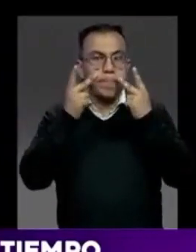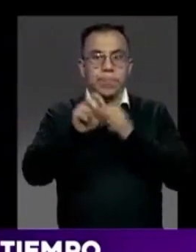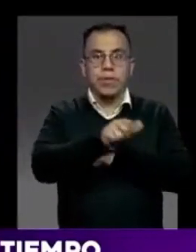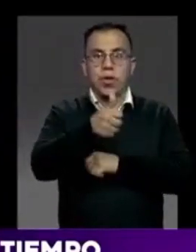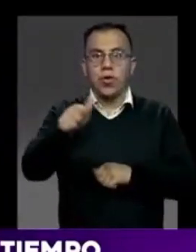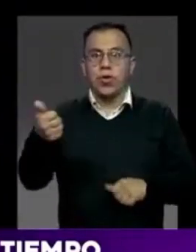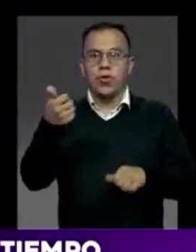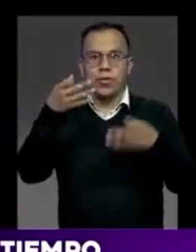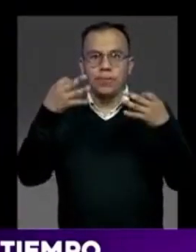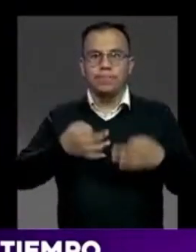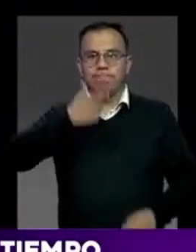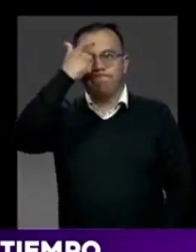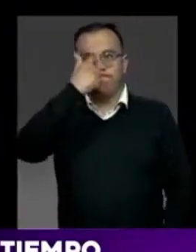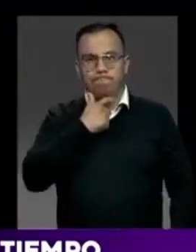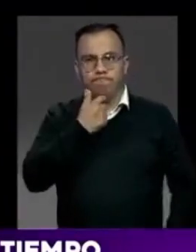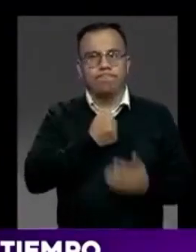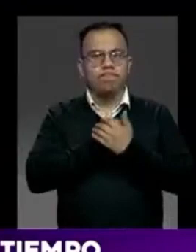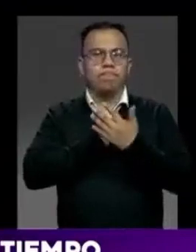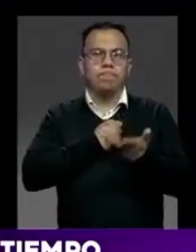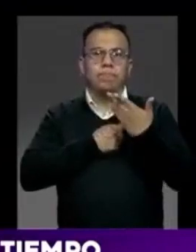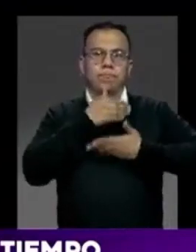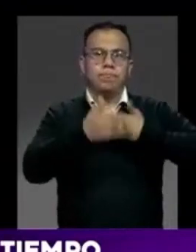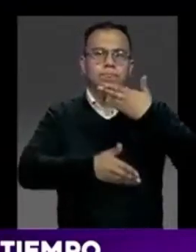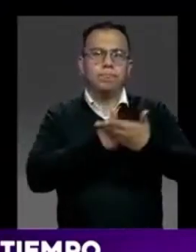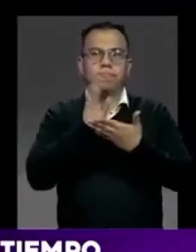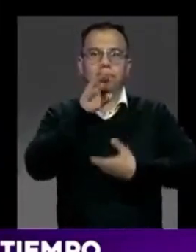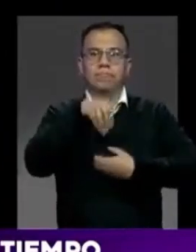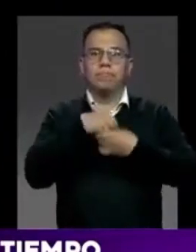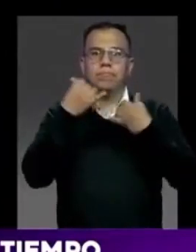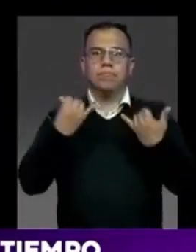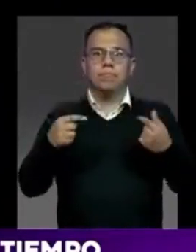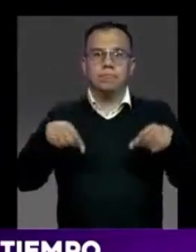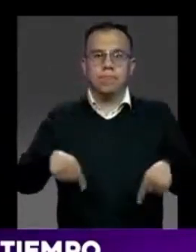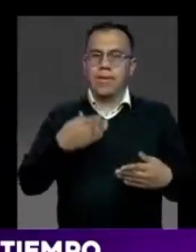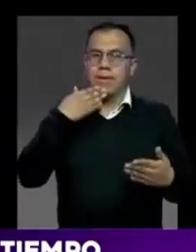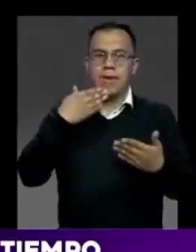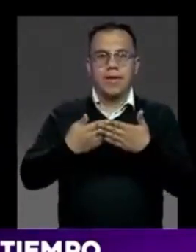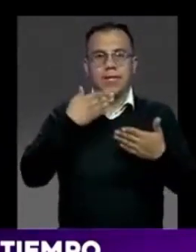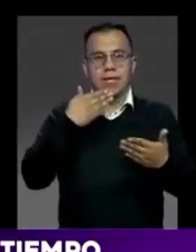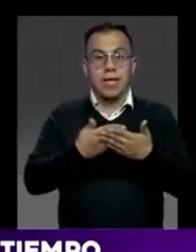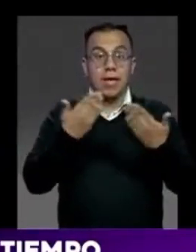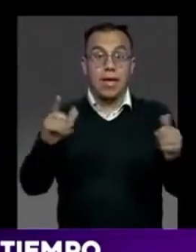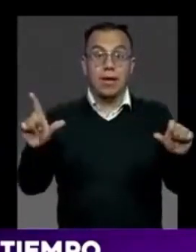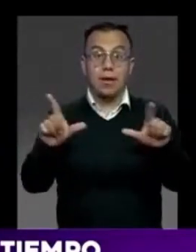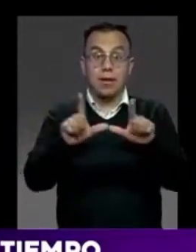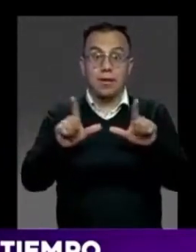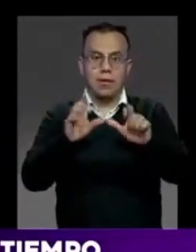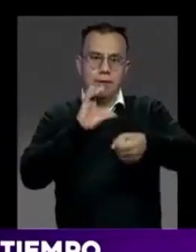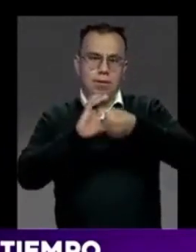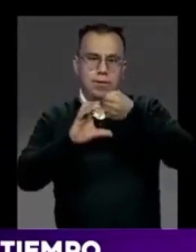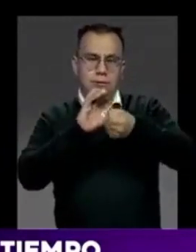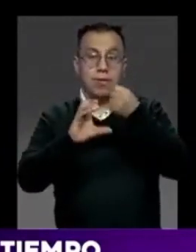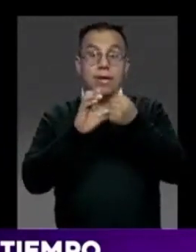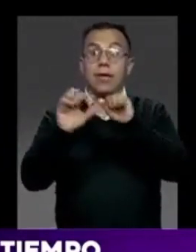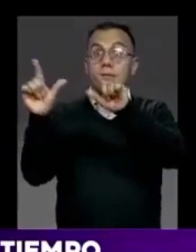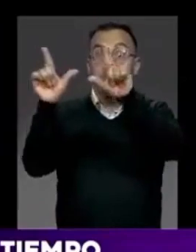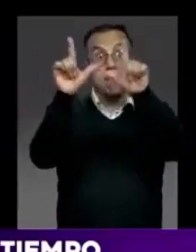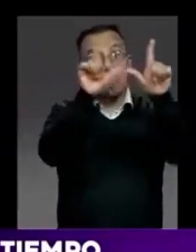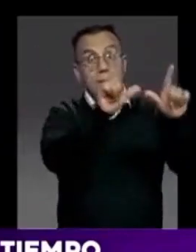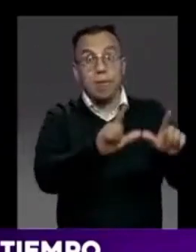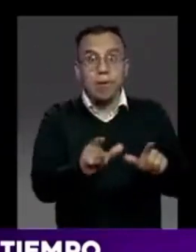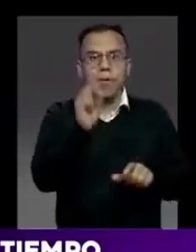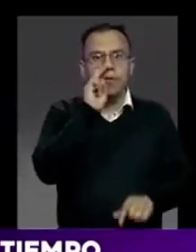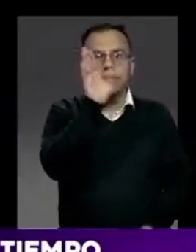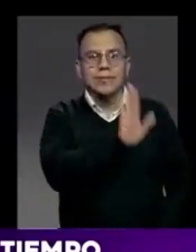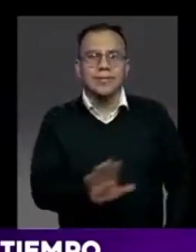candidaturas serias y honestas que hoy estamos aquí por ejemplo presentes y por eso le agradecemos al canal capital y a los canales regionales esta oportunidad